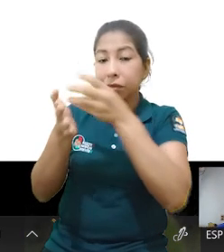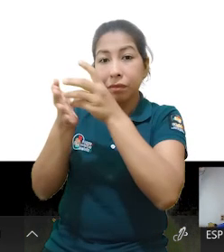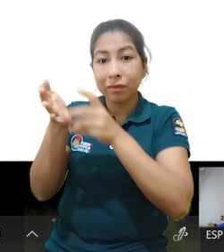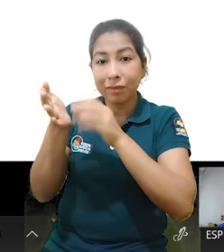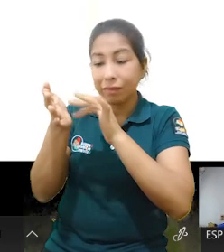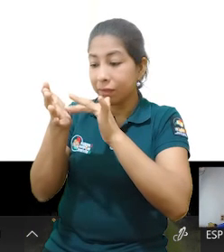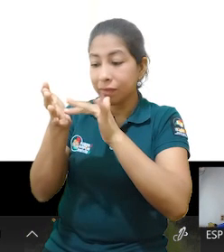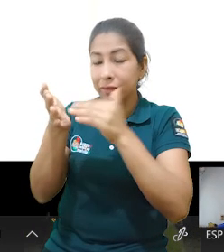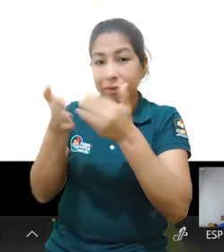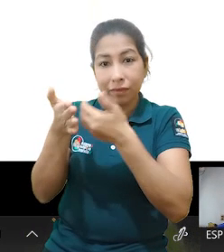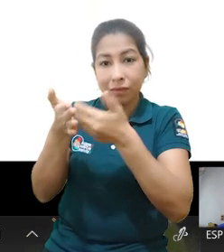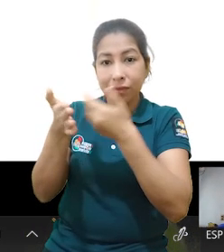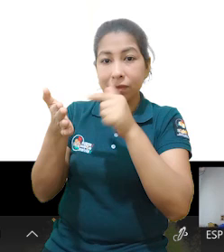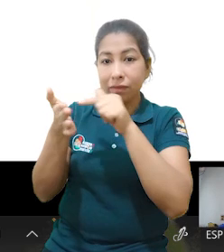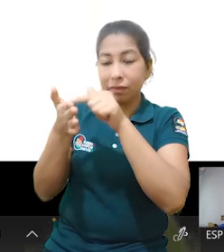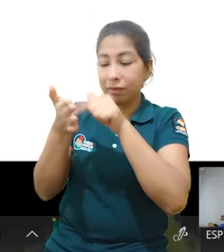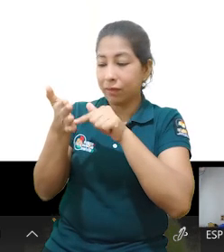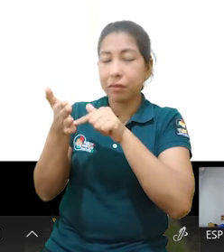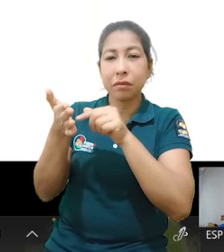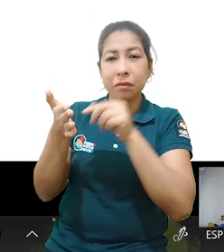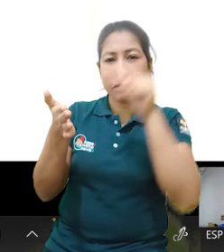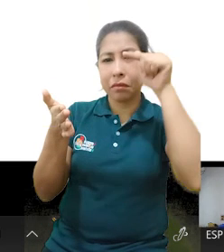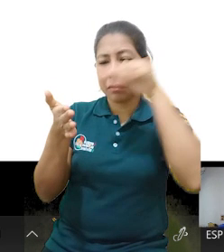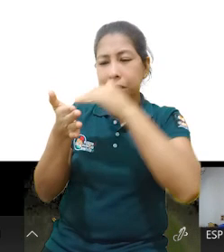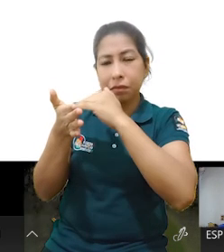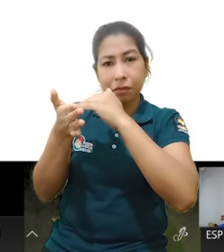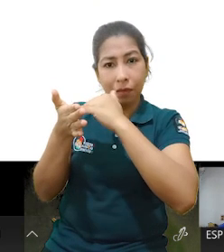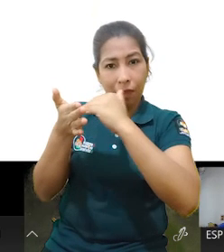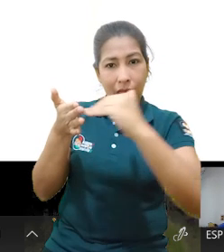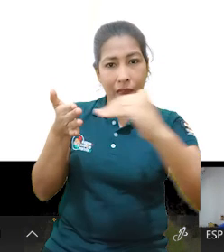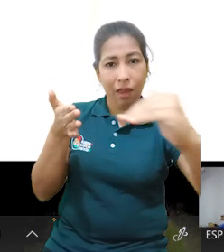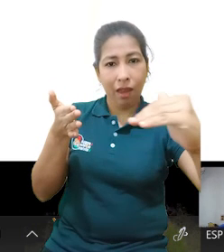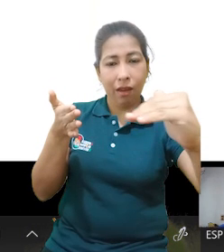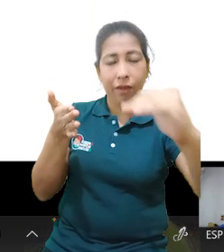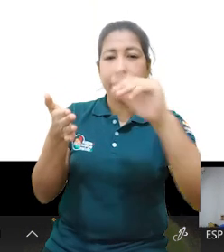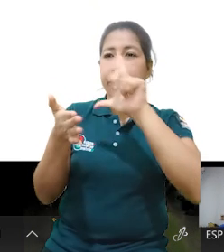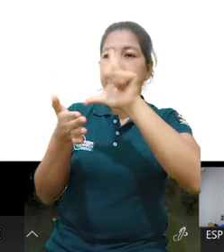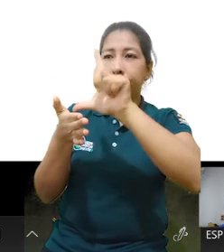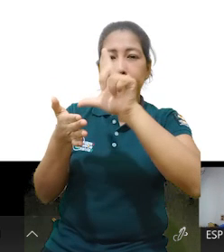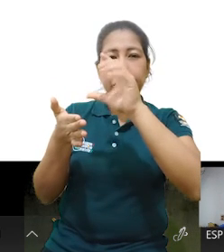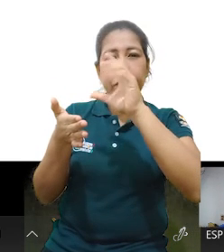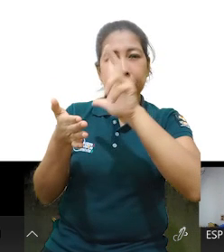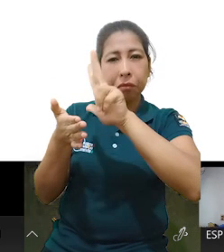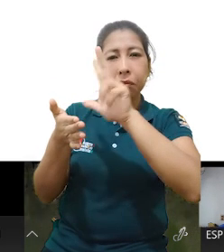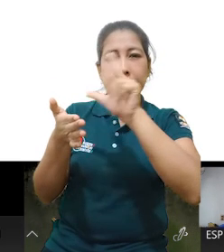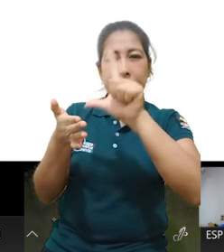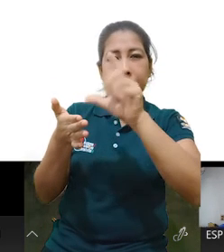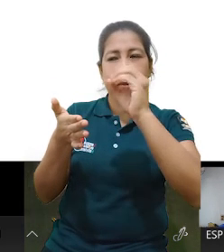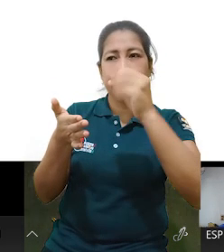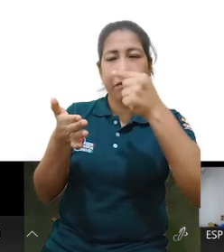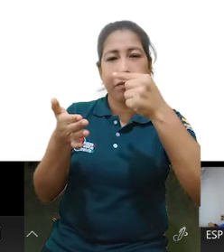calculadora y vamos a anotar línea de fracción, 3 logaritmo de 5. se abrió un paréntesis, lo tengo que